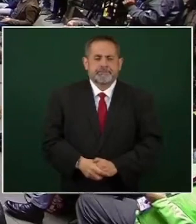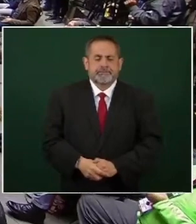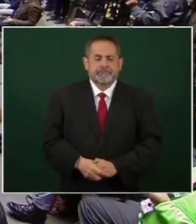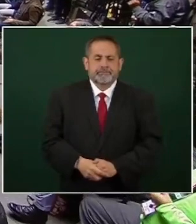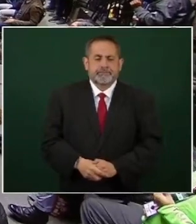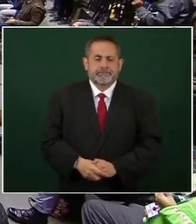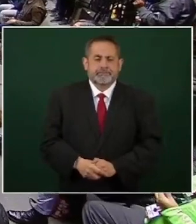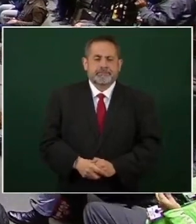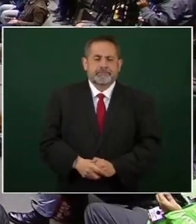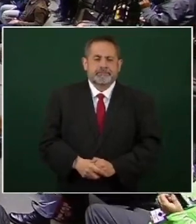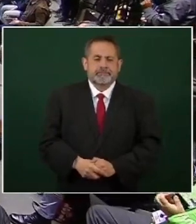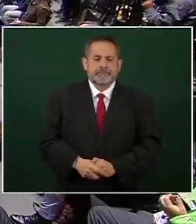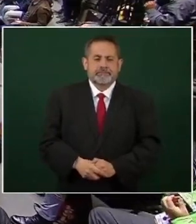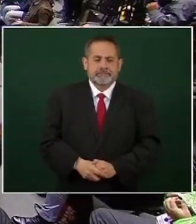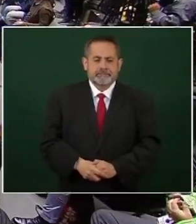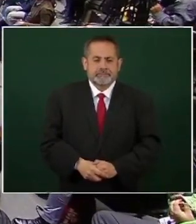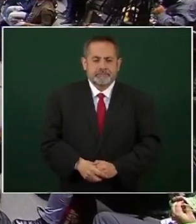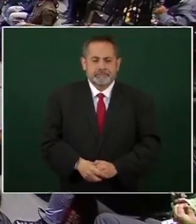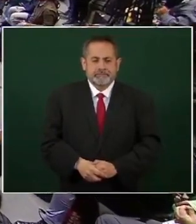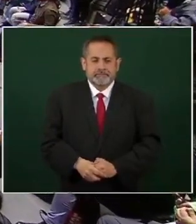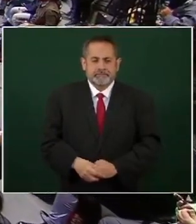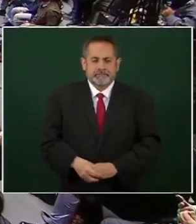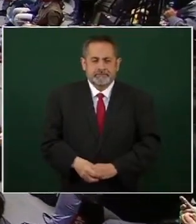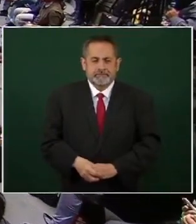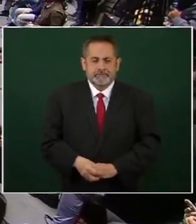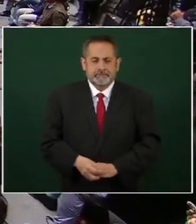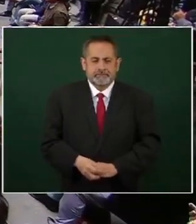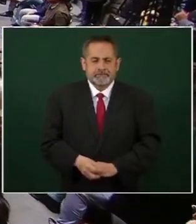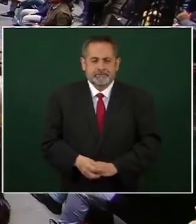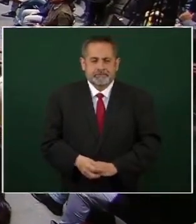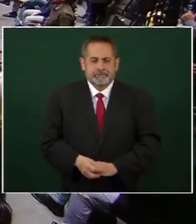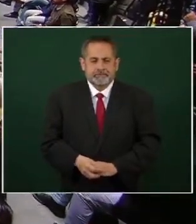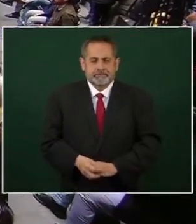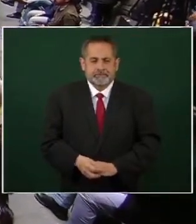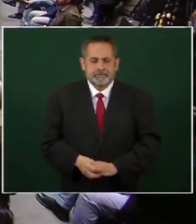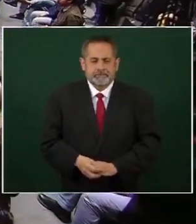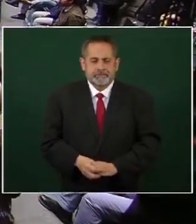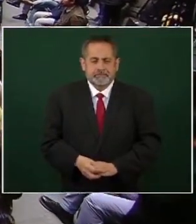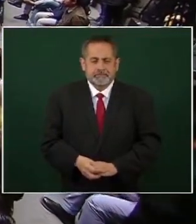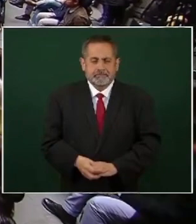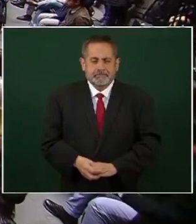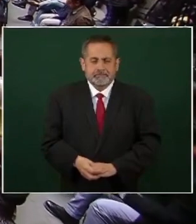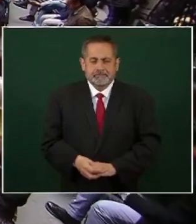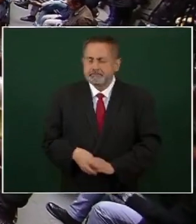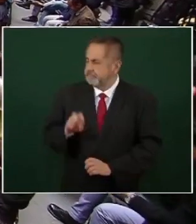a Claudia, lo de la Guardia Nacional en el metro también. Sí, señor.